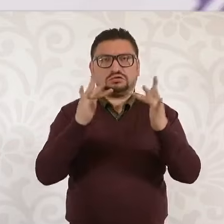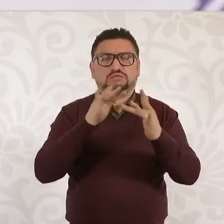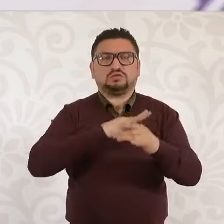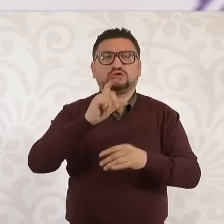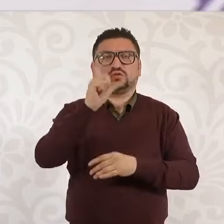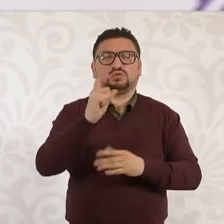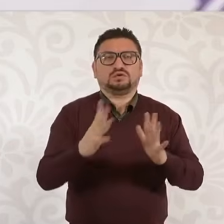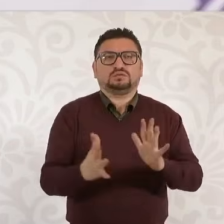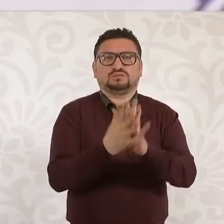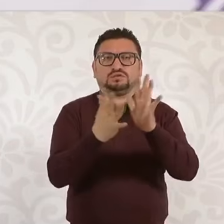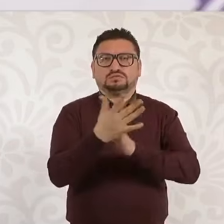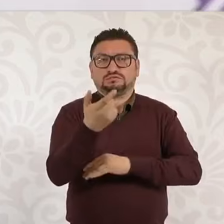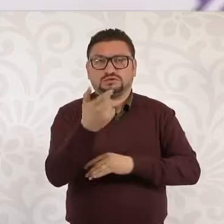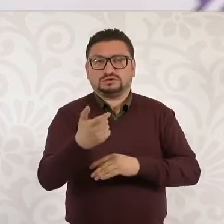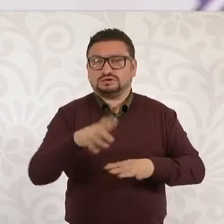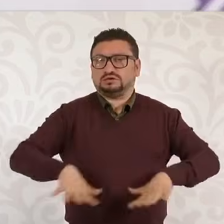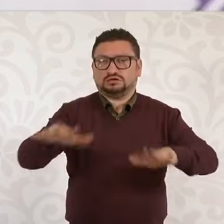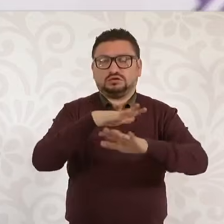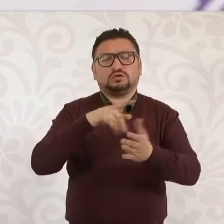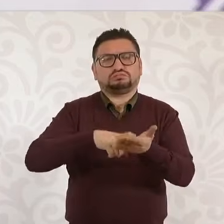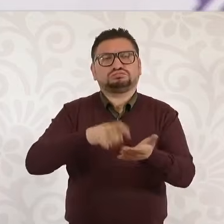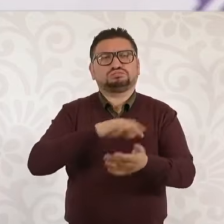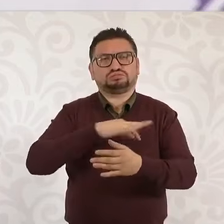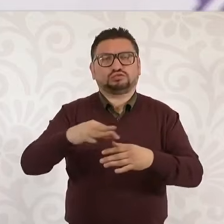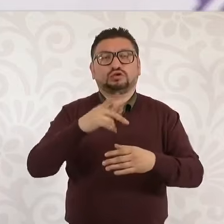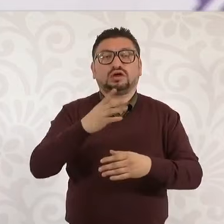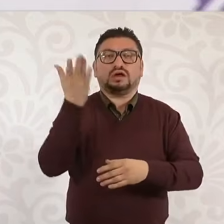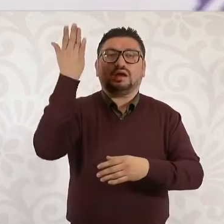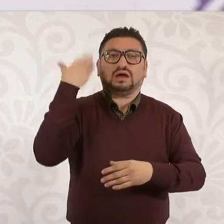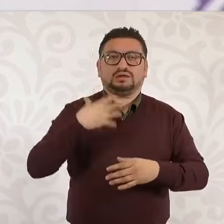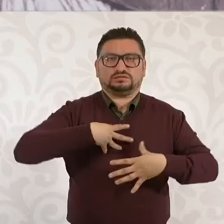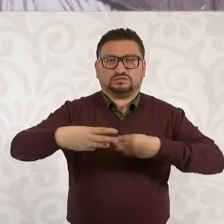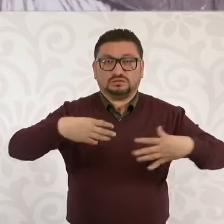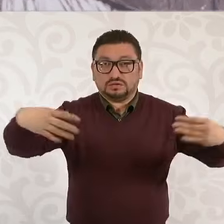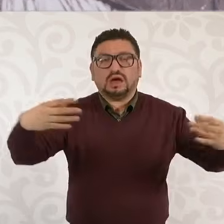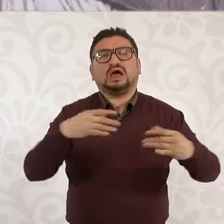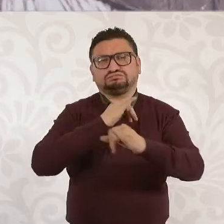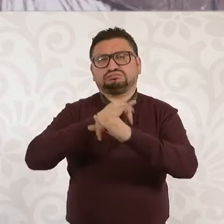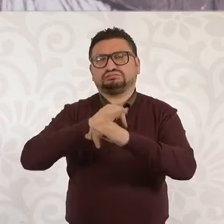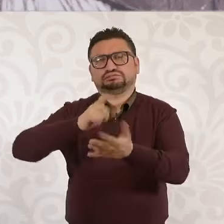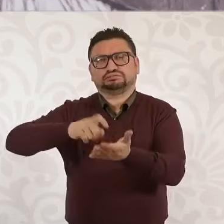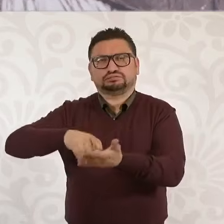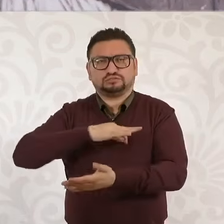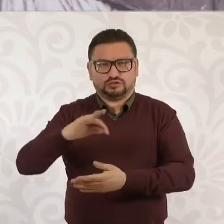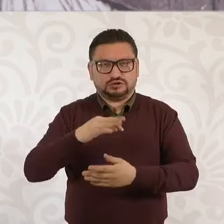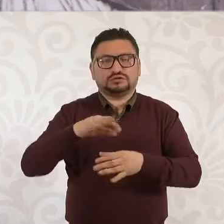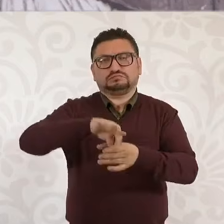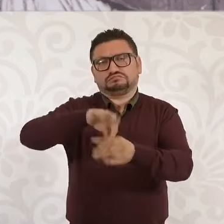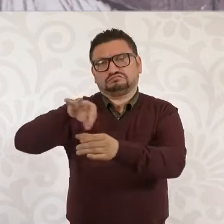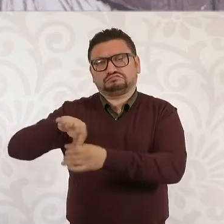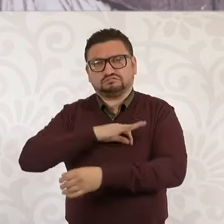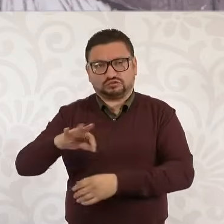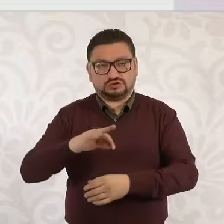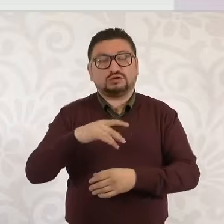presupuesto participativo. Se hizo durante la pandemia, por ejemplo. Entonces, si logramos tener un esquema